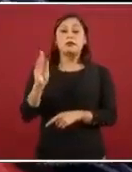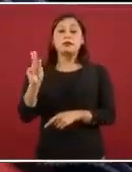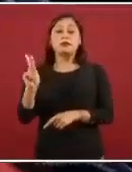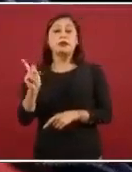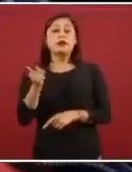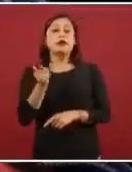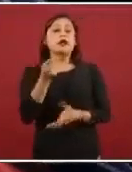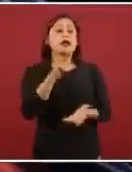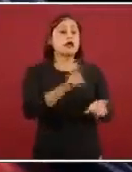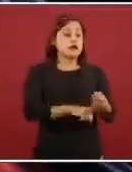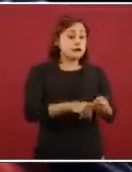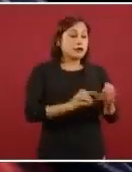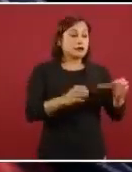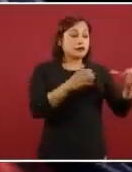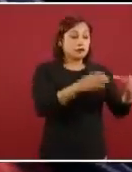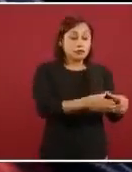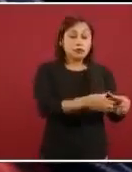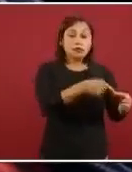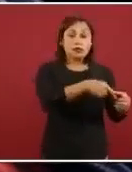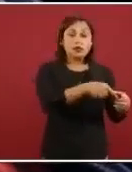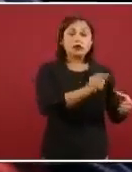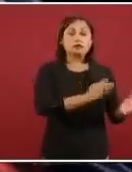campamentos, en hoteles.